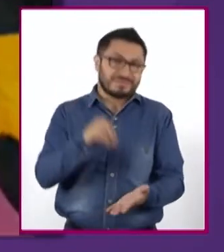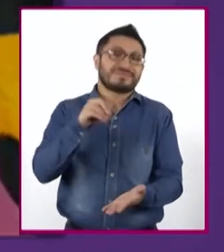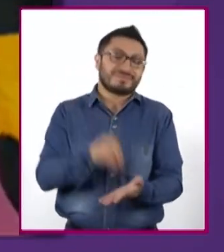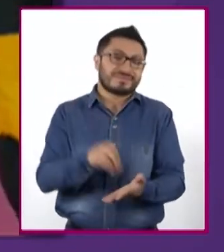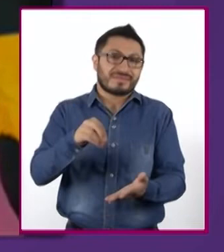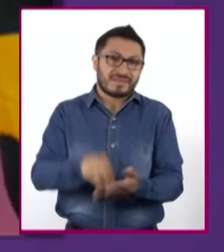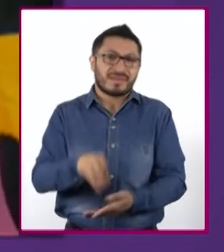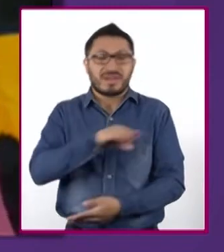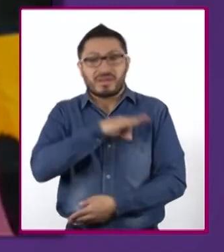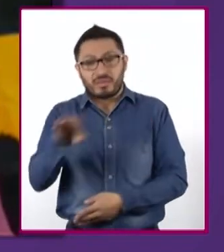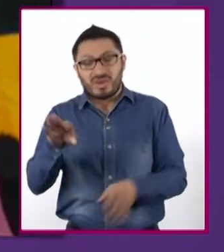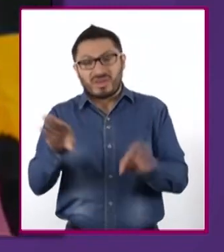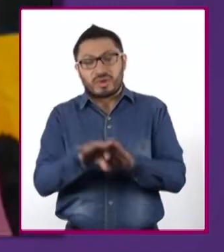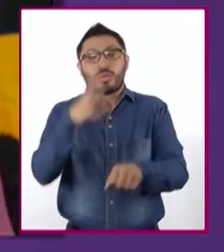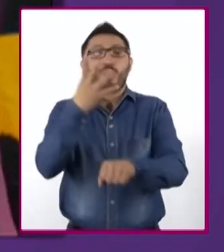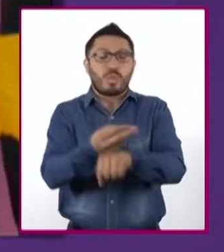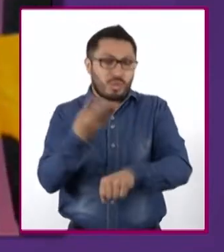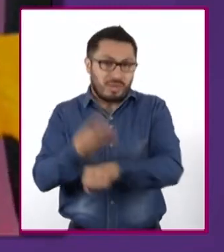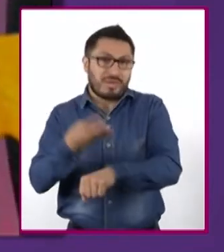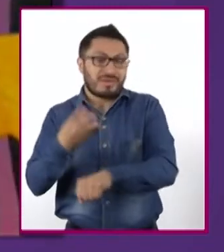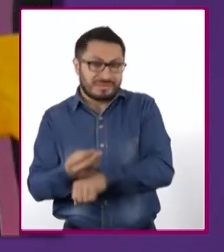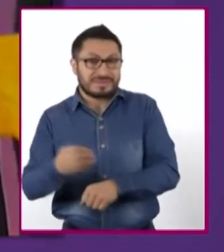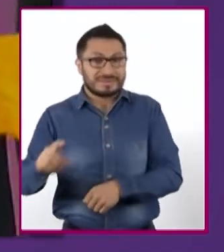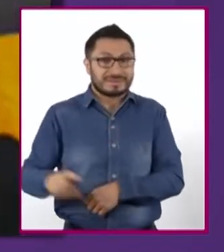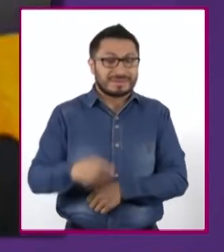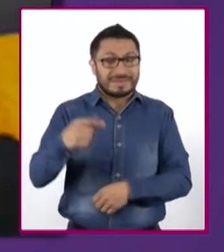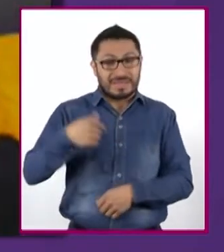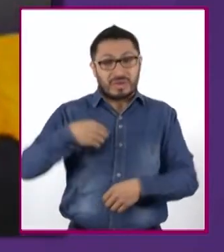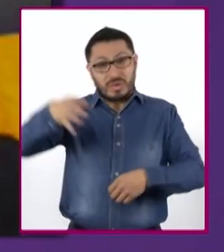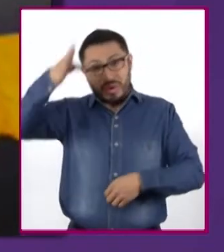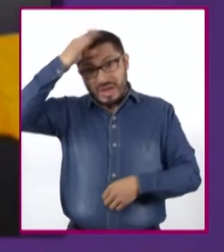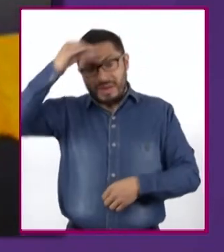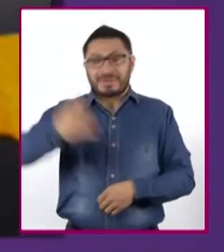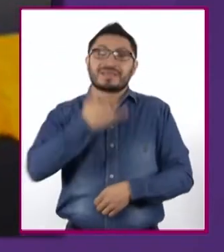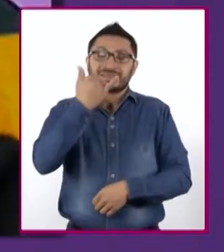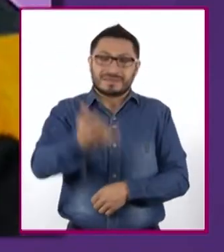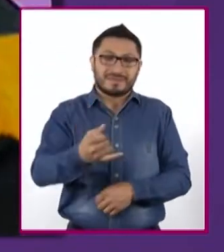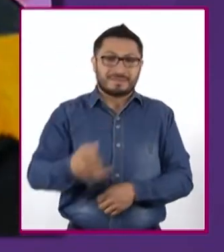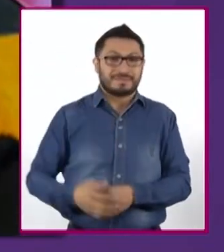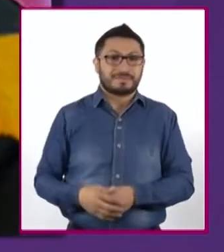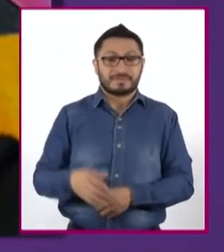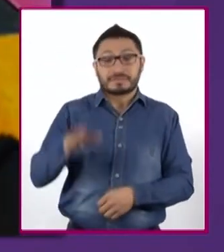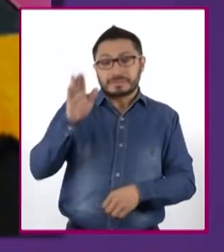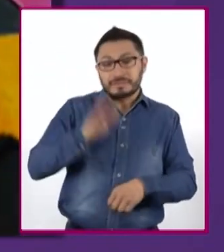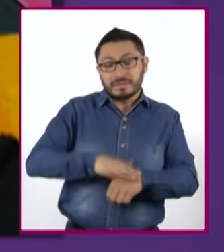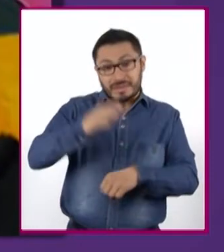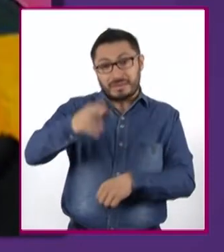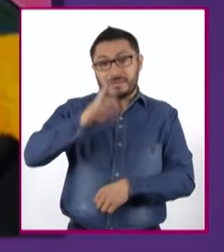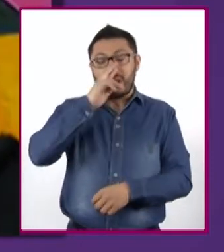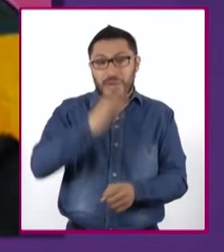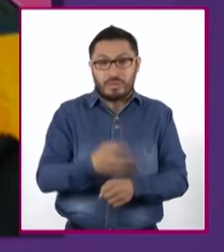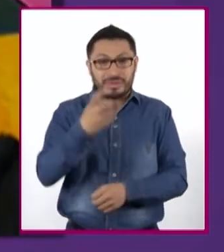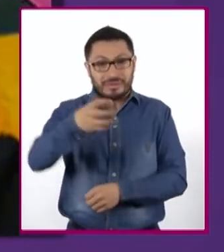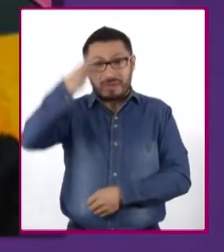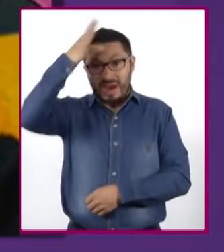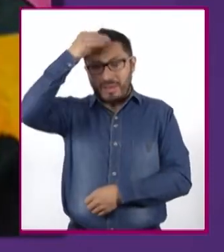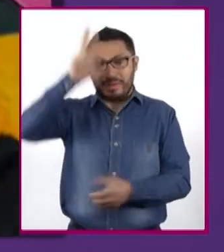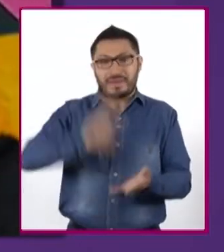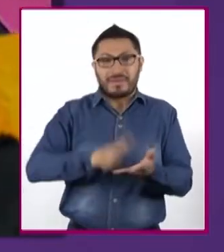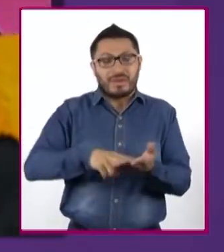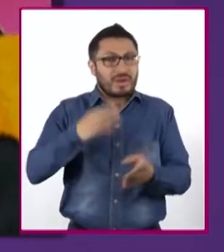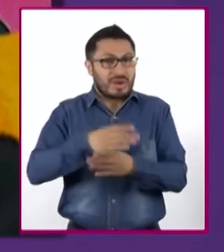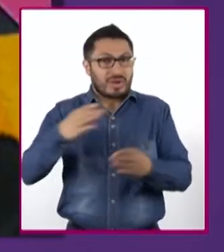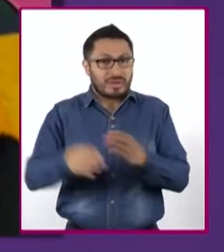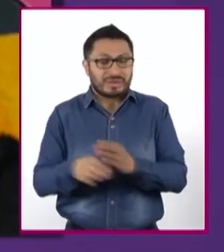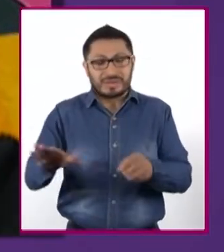de poder remediarlos y aprender en un futuro de eso. Uno aprende a ser más responsable y a valorar lo que uno tiene, porque de chiquito